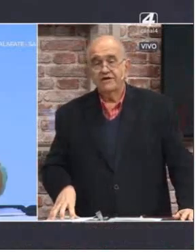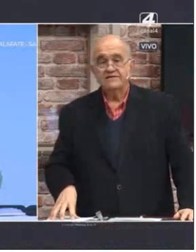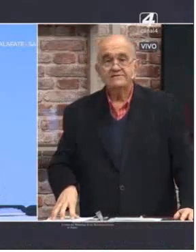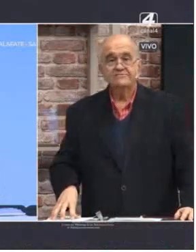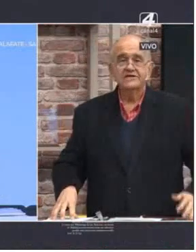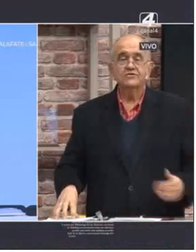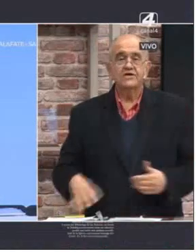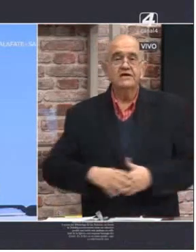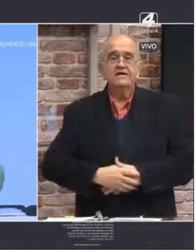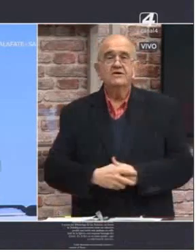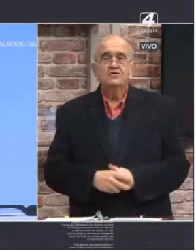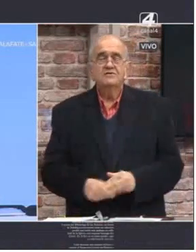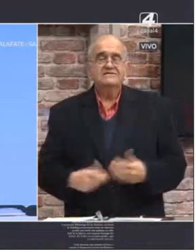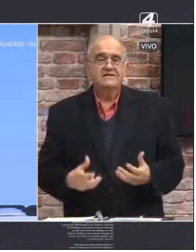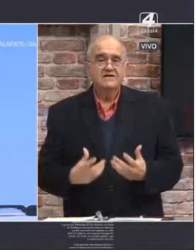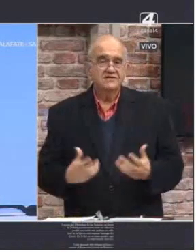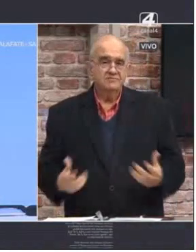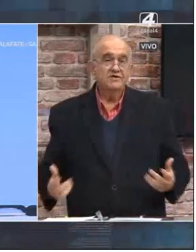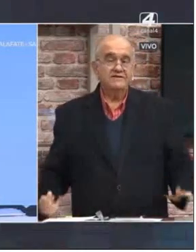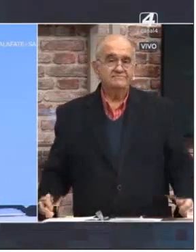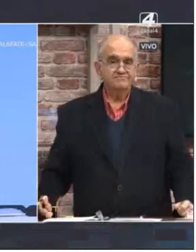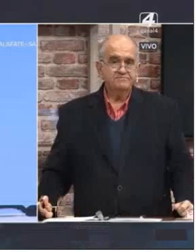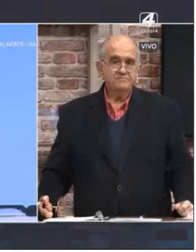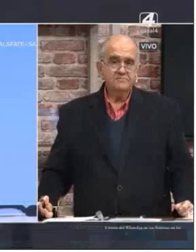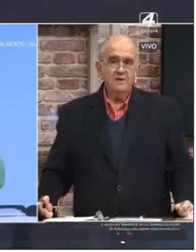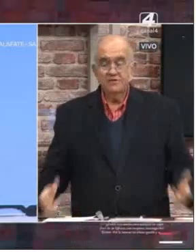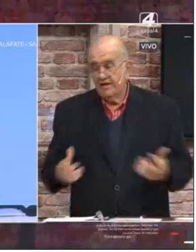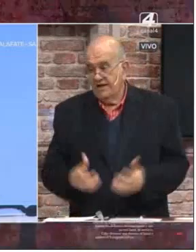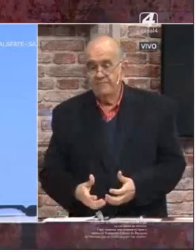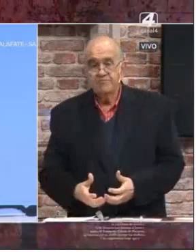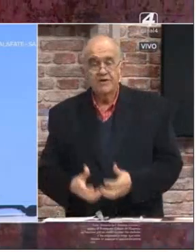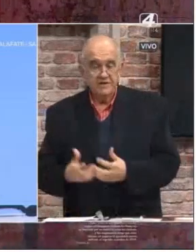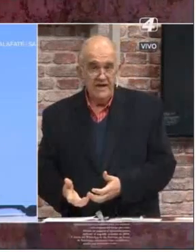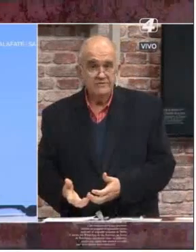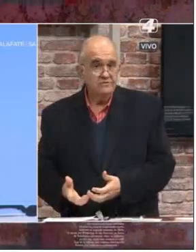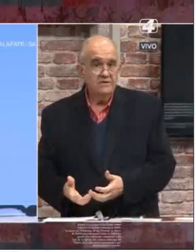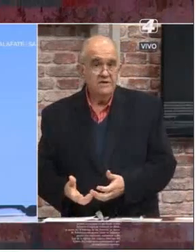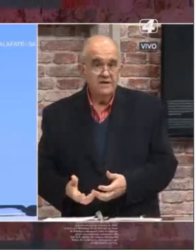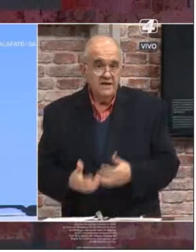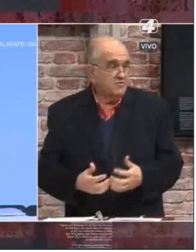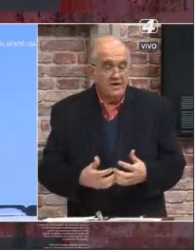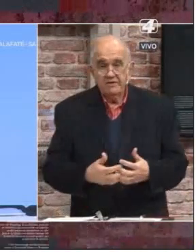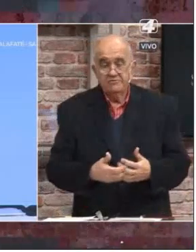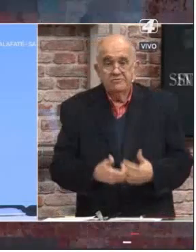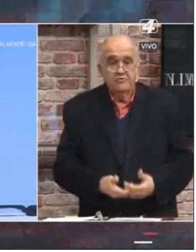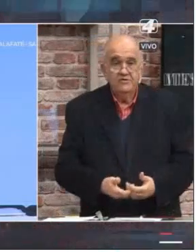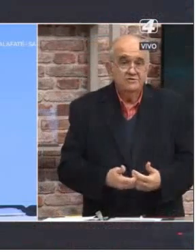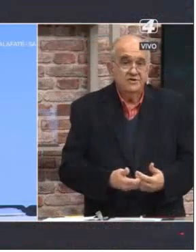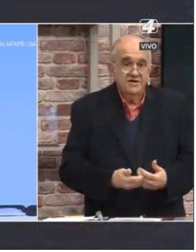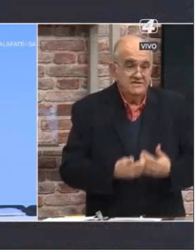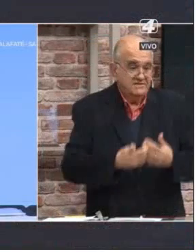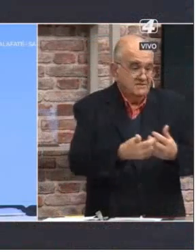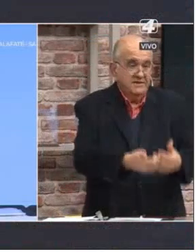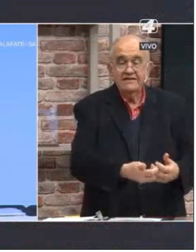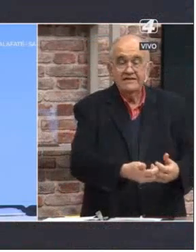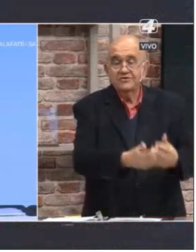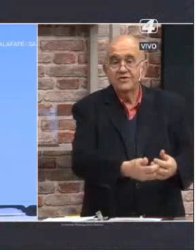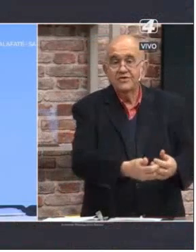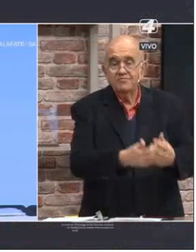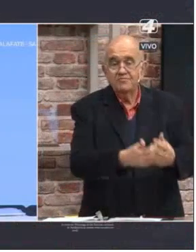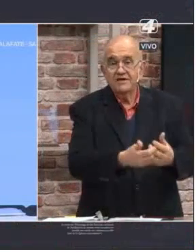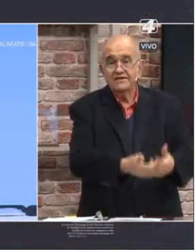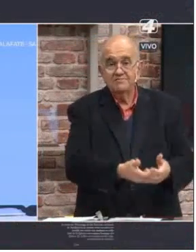pregunta que hacemos en esto es cómo va a ser la respuesta porque es la época de alegato es la época con un juicio vos tenés que llevar adelante